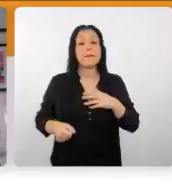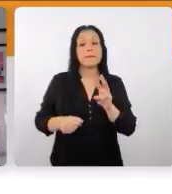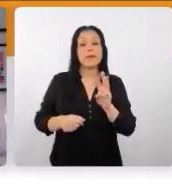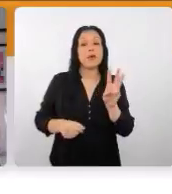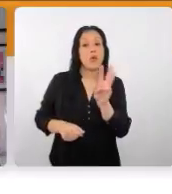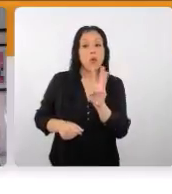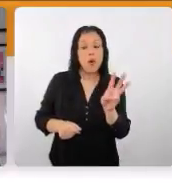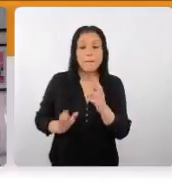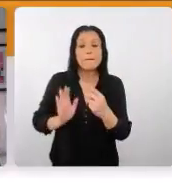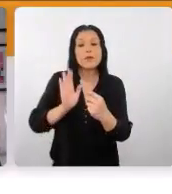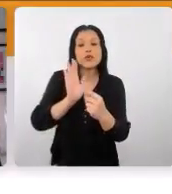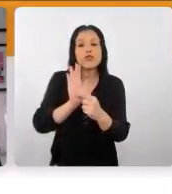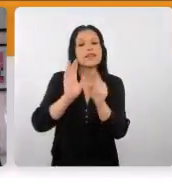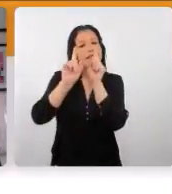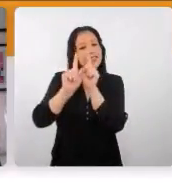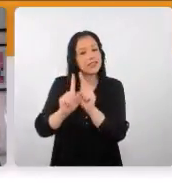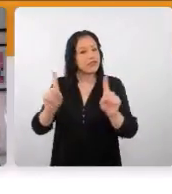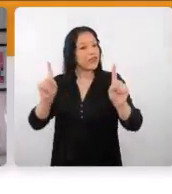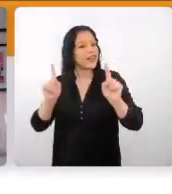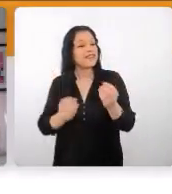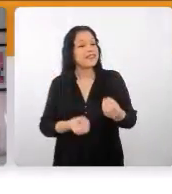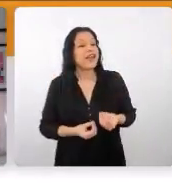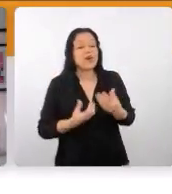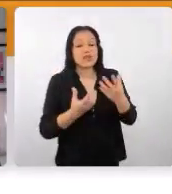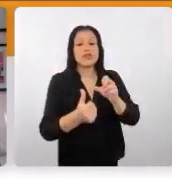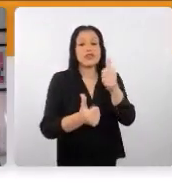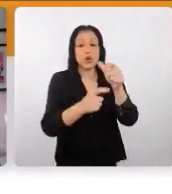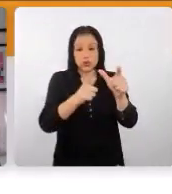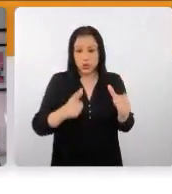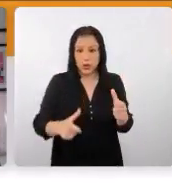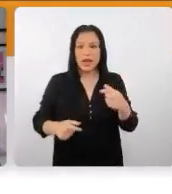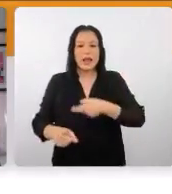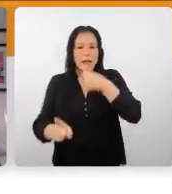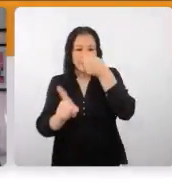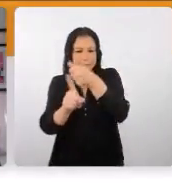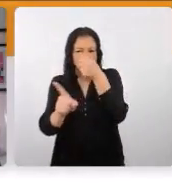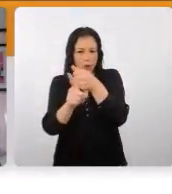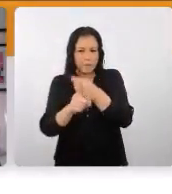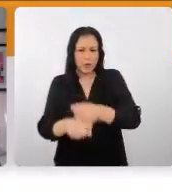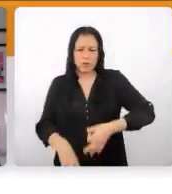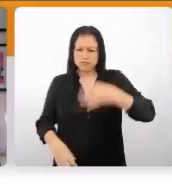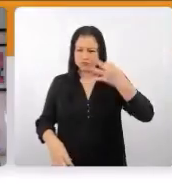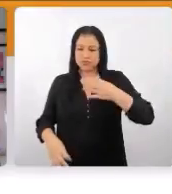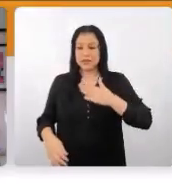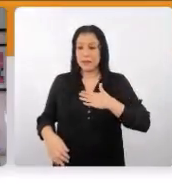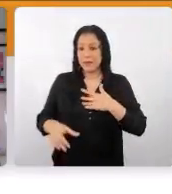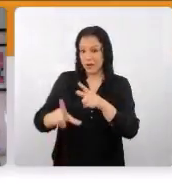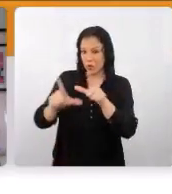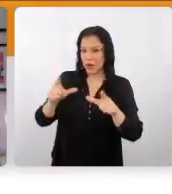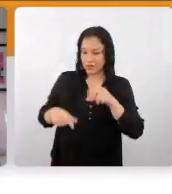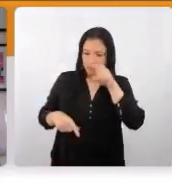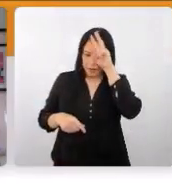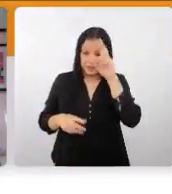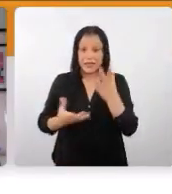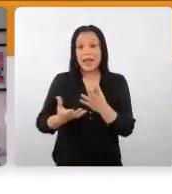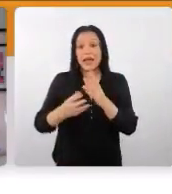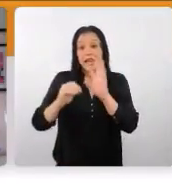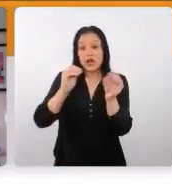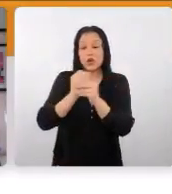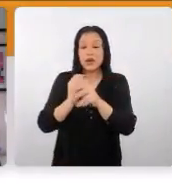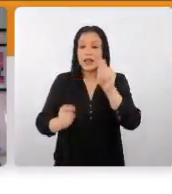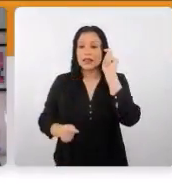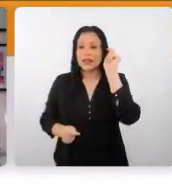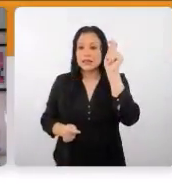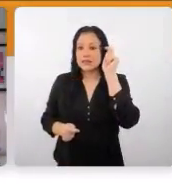Mostrar este lado distinto, ¿no? Y auténtico del lugar. Vamos a también incluir testimonios. Qué interesante sería